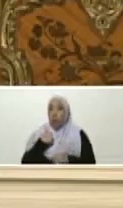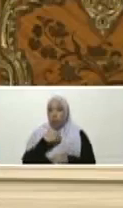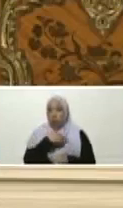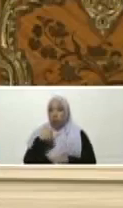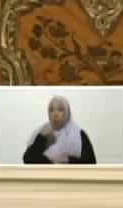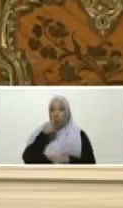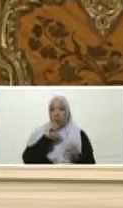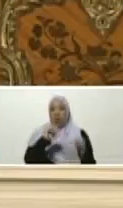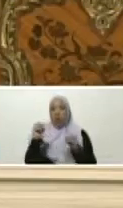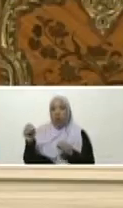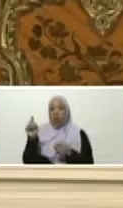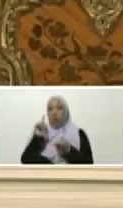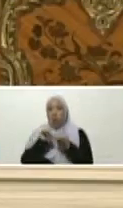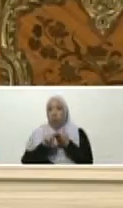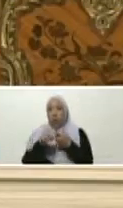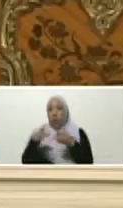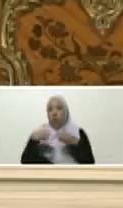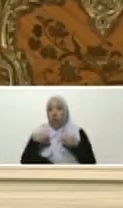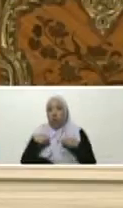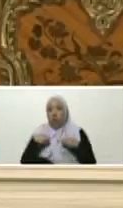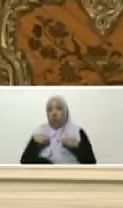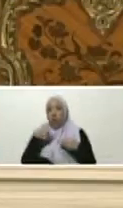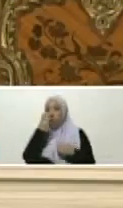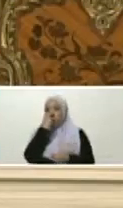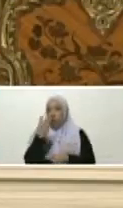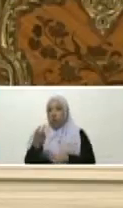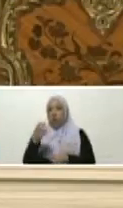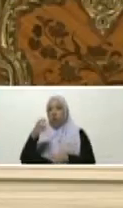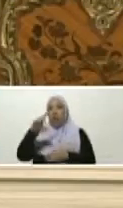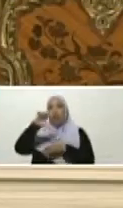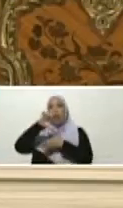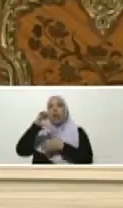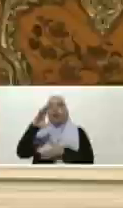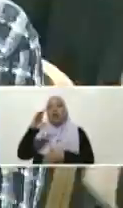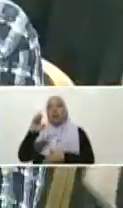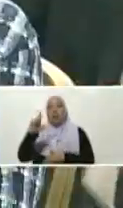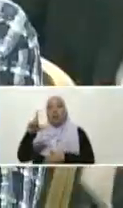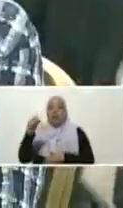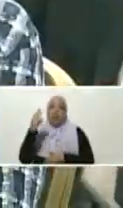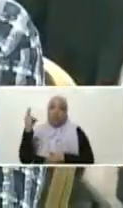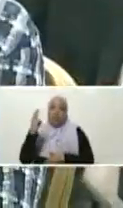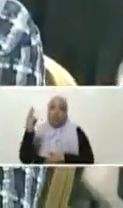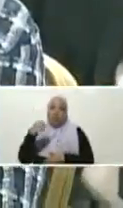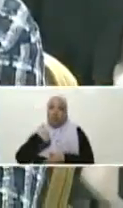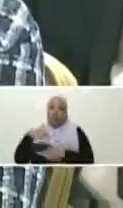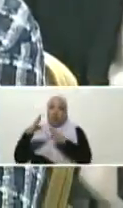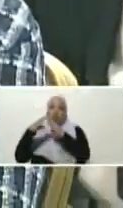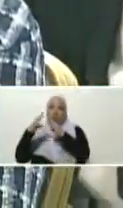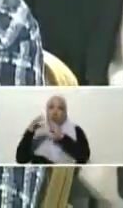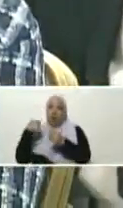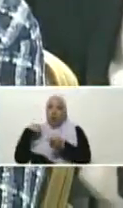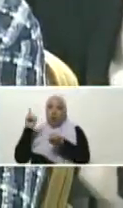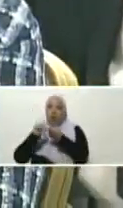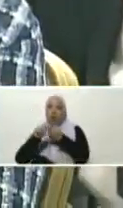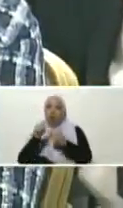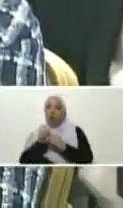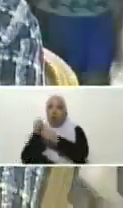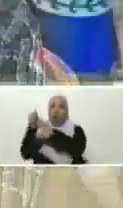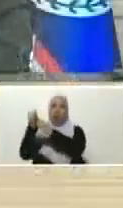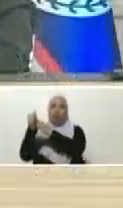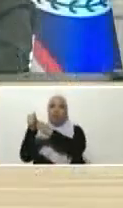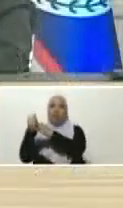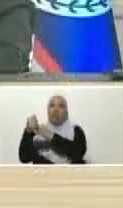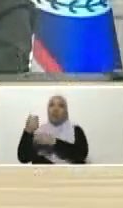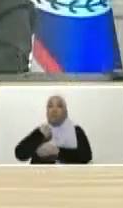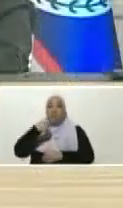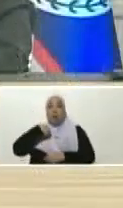su esposa ya aceptó para ir a visitar a Belice. Yo sé que en mi casa mi esposa es la jefa, así que me imagino